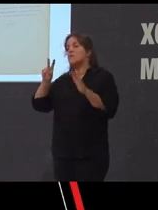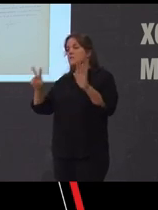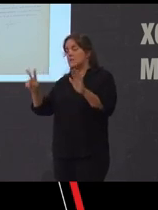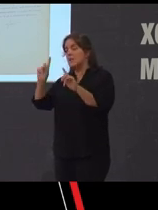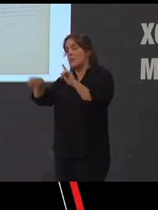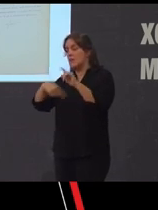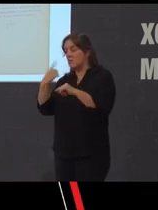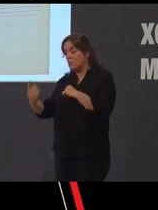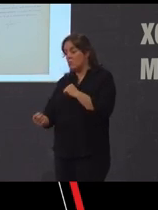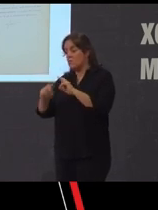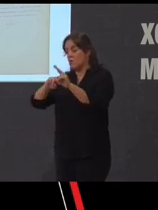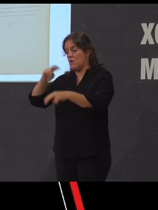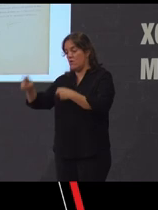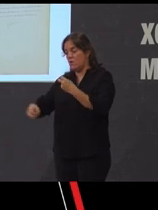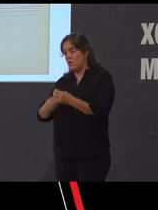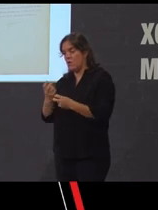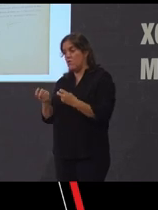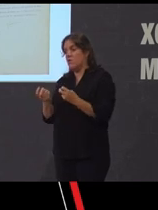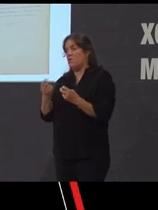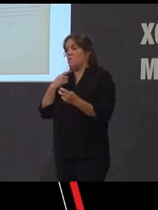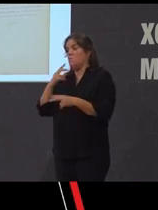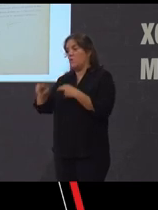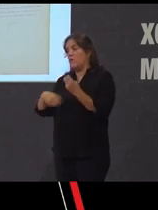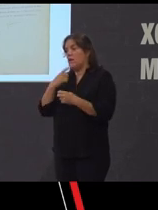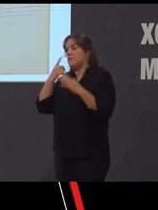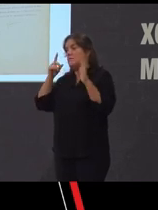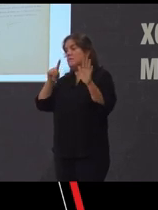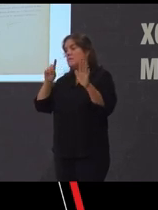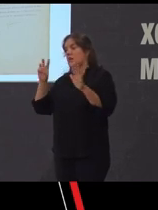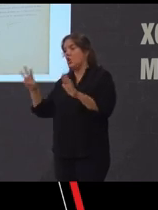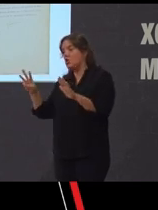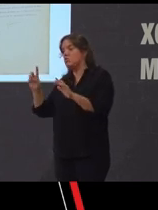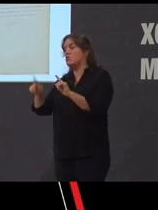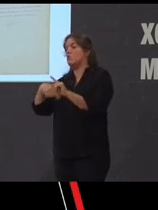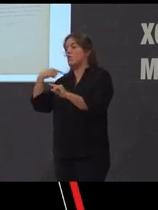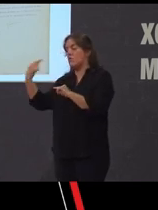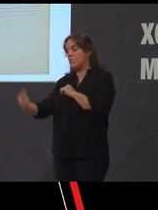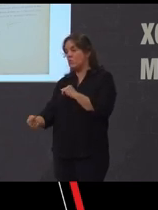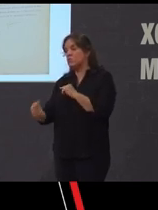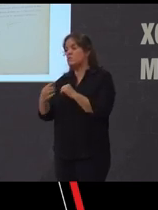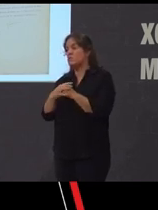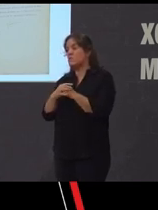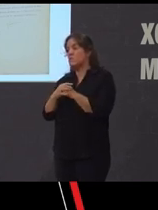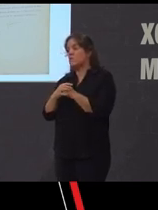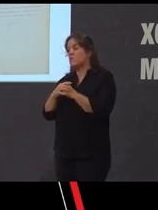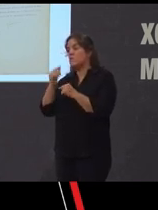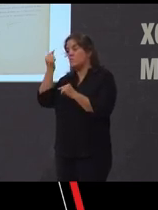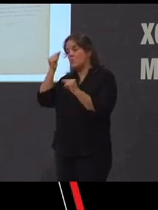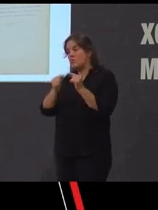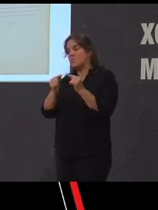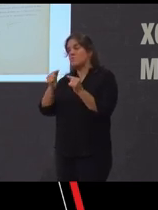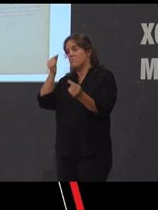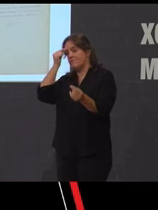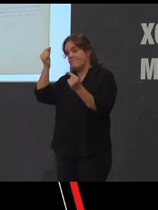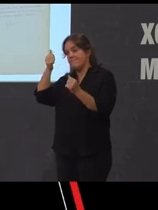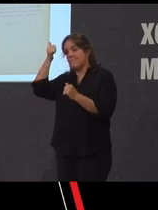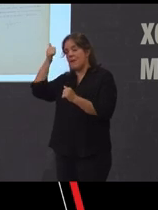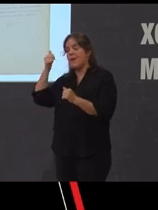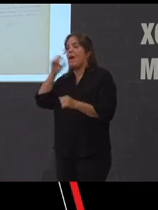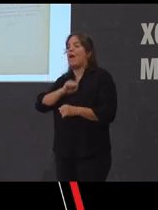reformulada no ano 68 e logo sería pois perfilada de todo nos anos